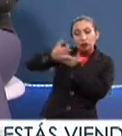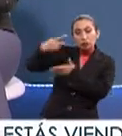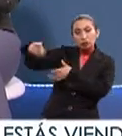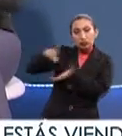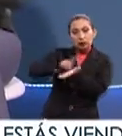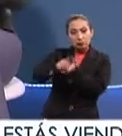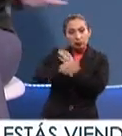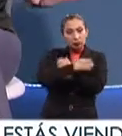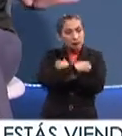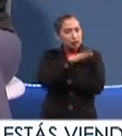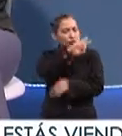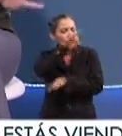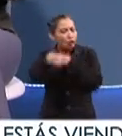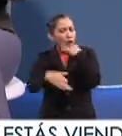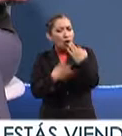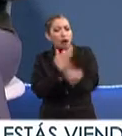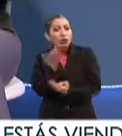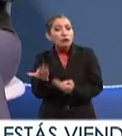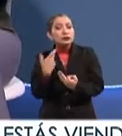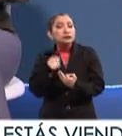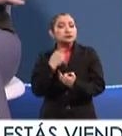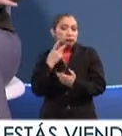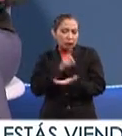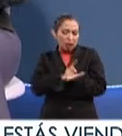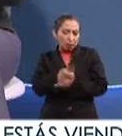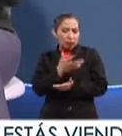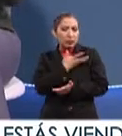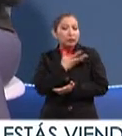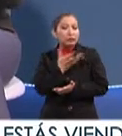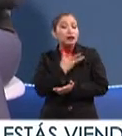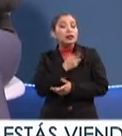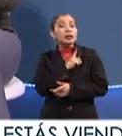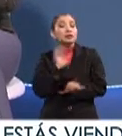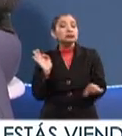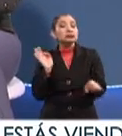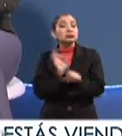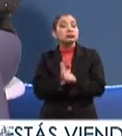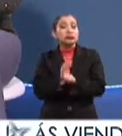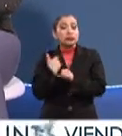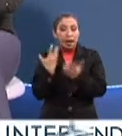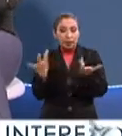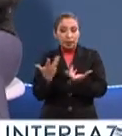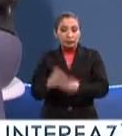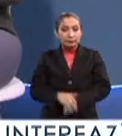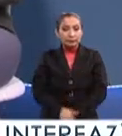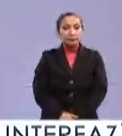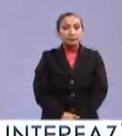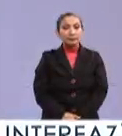derecho a la educación. Todos somos sujetos de ese derecho y debemos garantizarlo y ejercerlo.